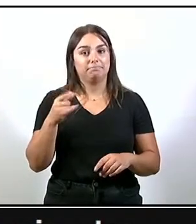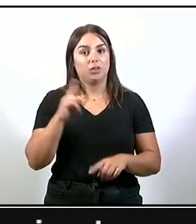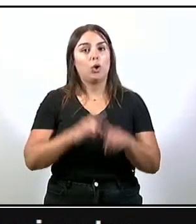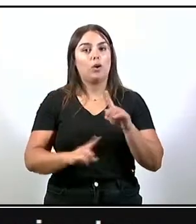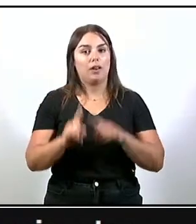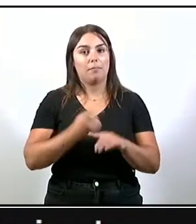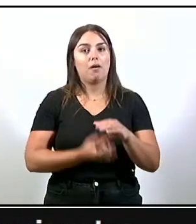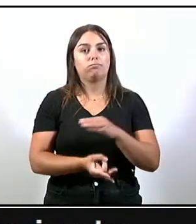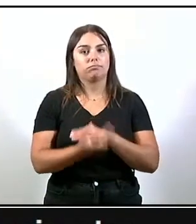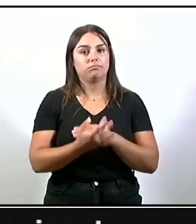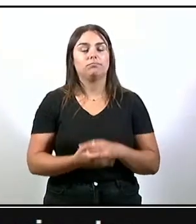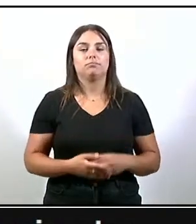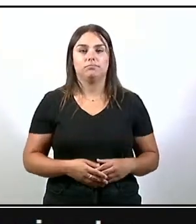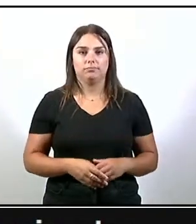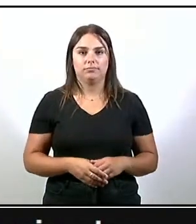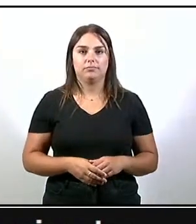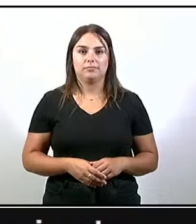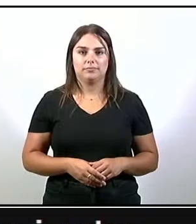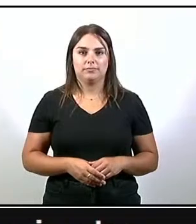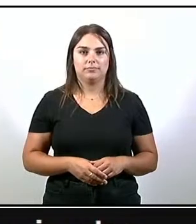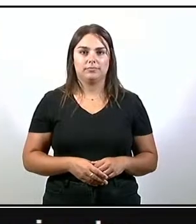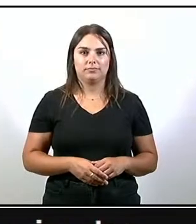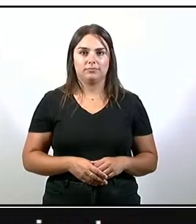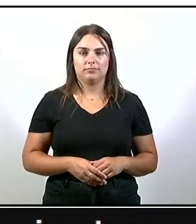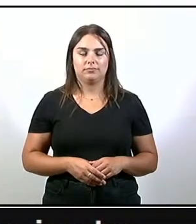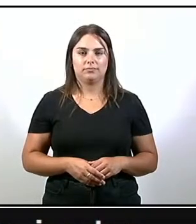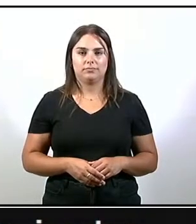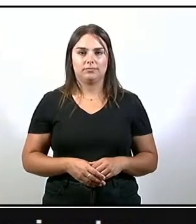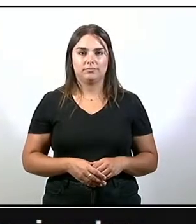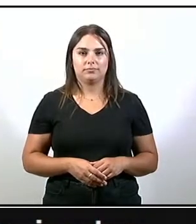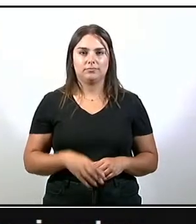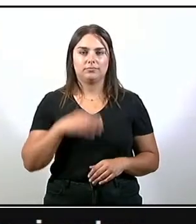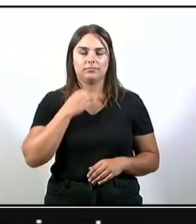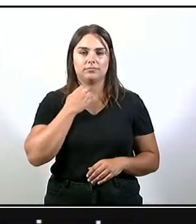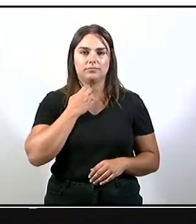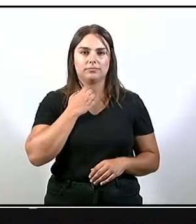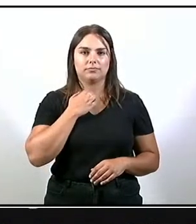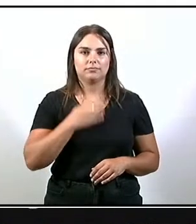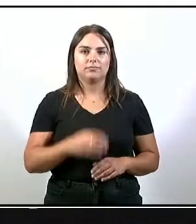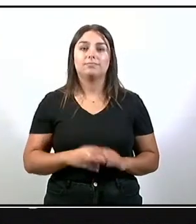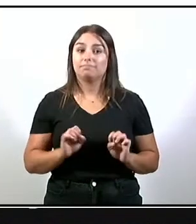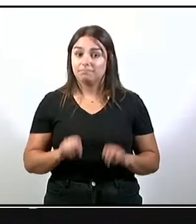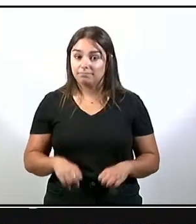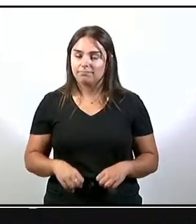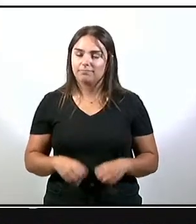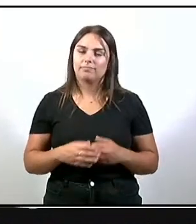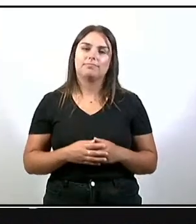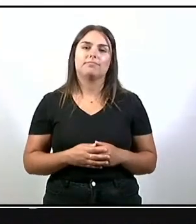extremeños y las extremeñas. ¿Vale?